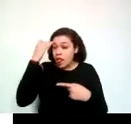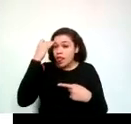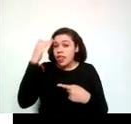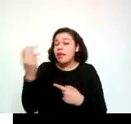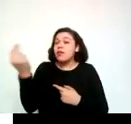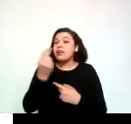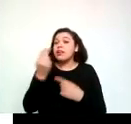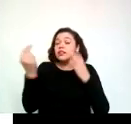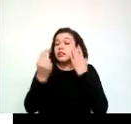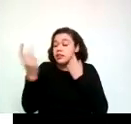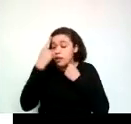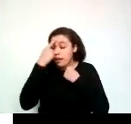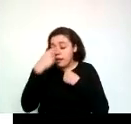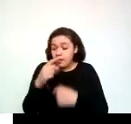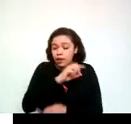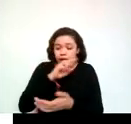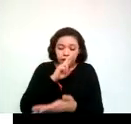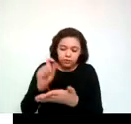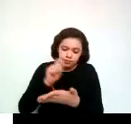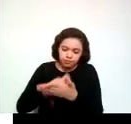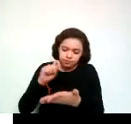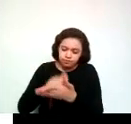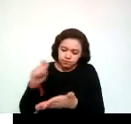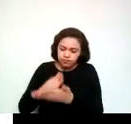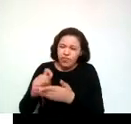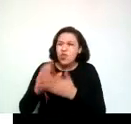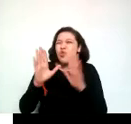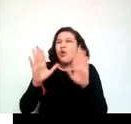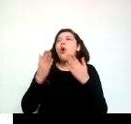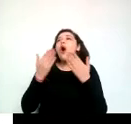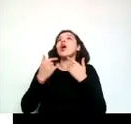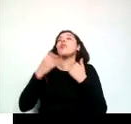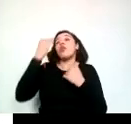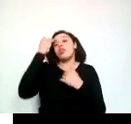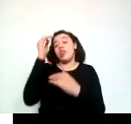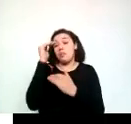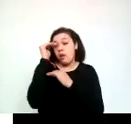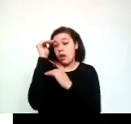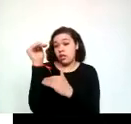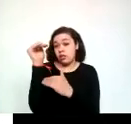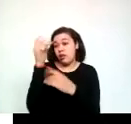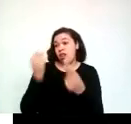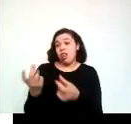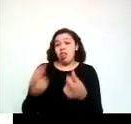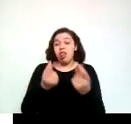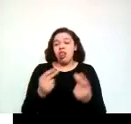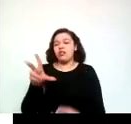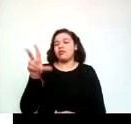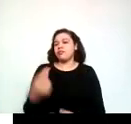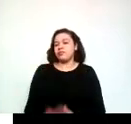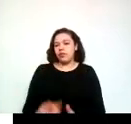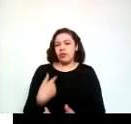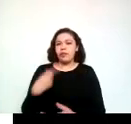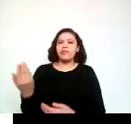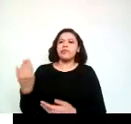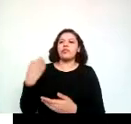necesario para poder responder los cuestionarios. Es decir, si yo los meto en una sala de capacitación, como les decía, y les